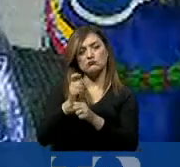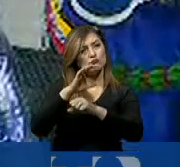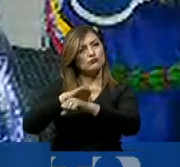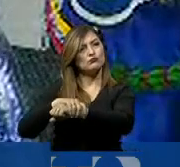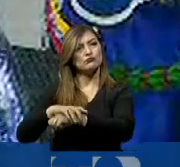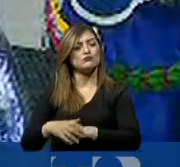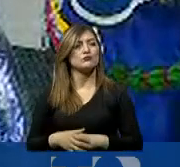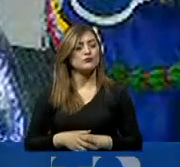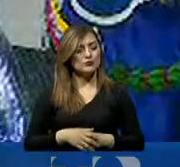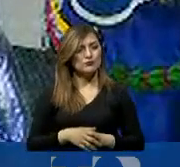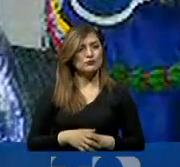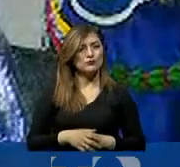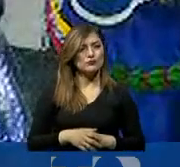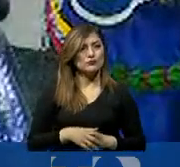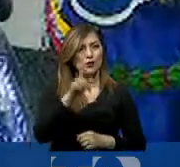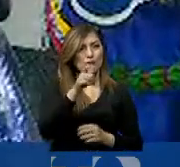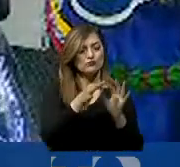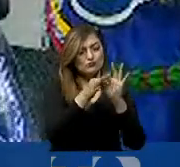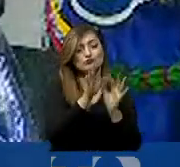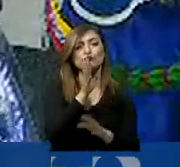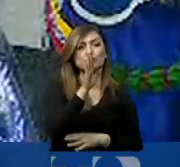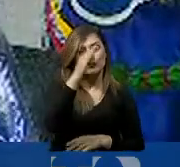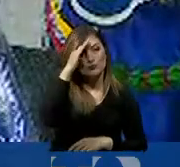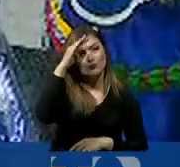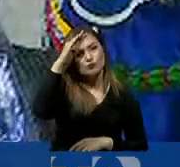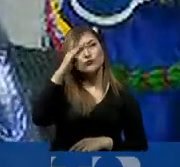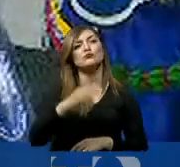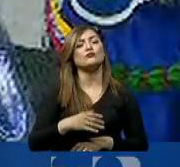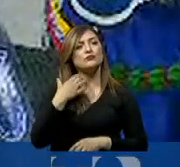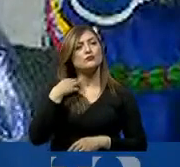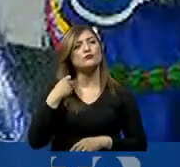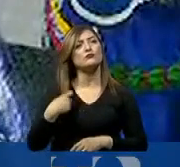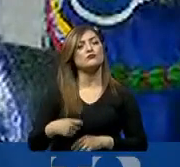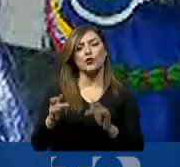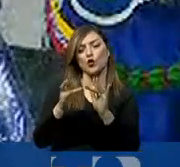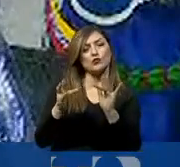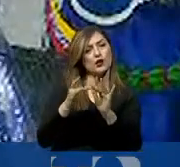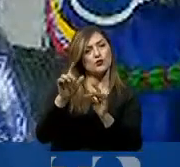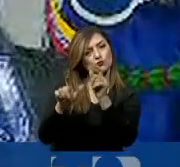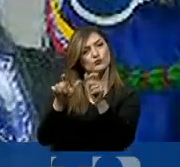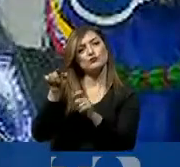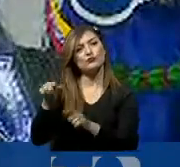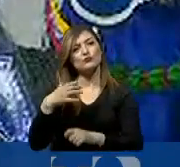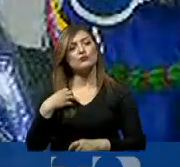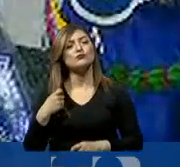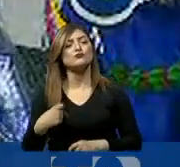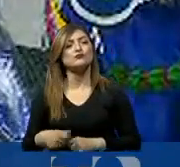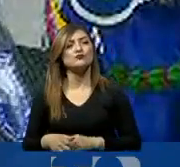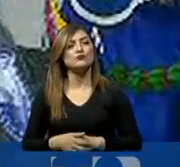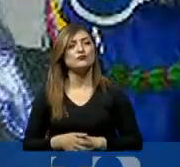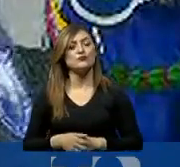Una persona quien colaboró siempre con la Policía Nacional hizo el contacto con estas personas para tratar